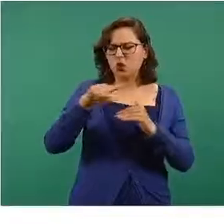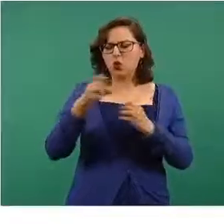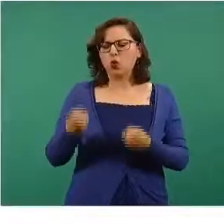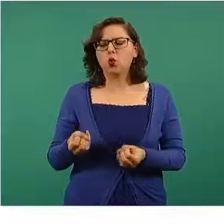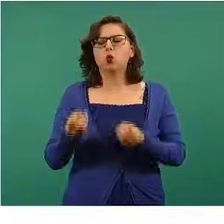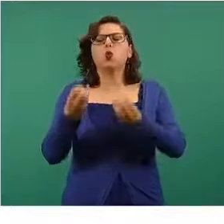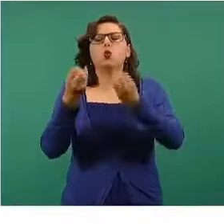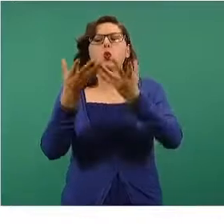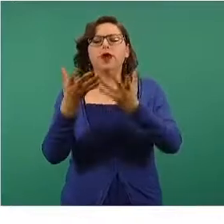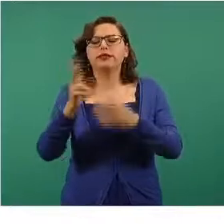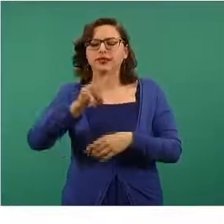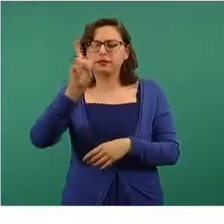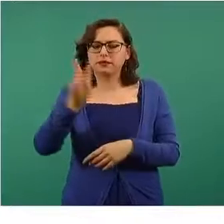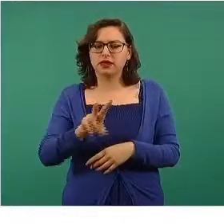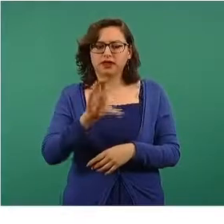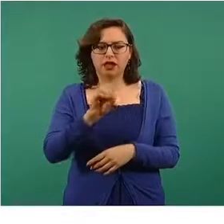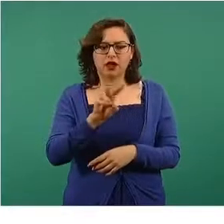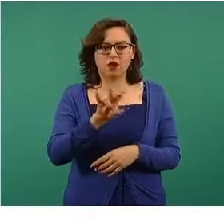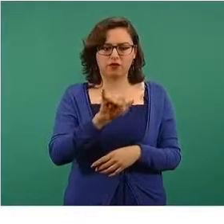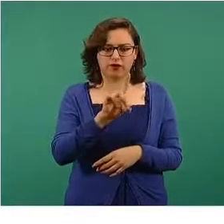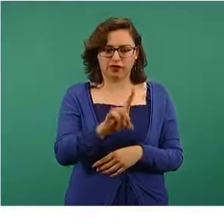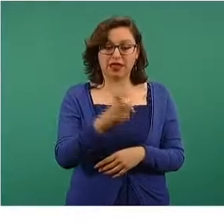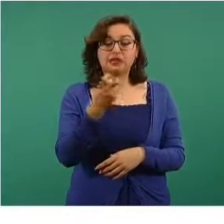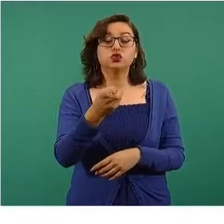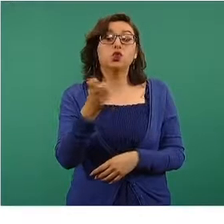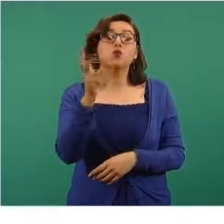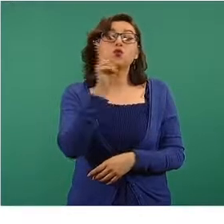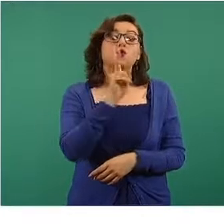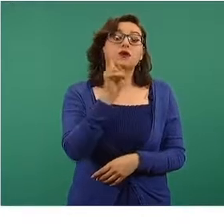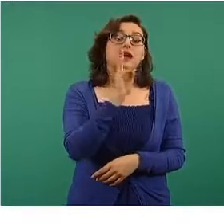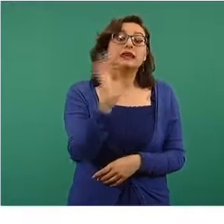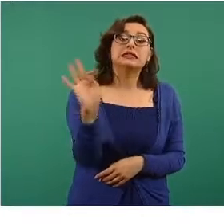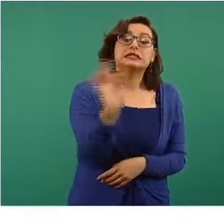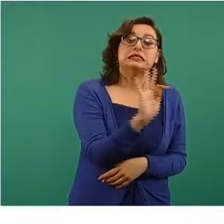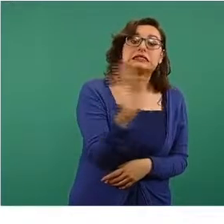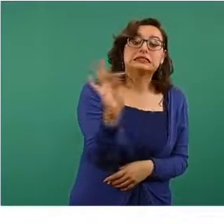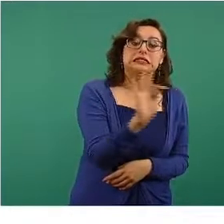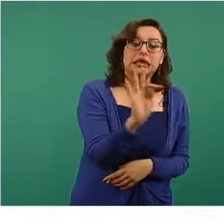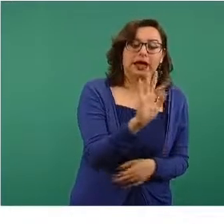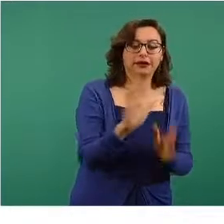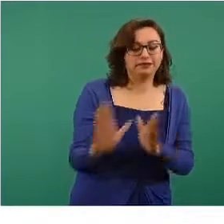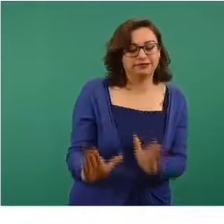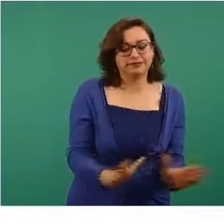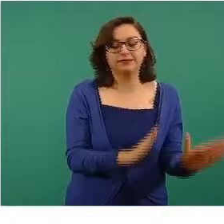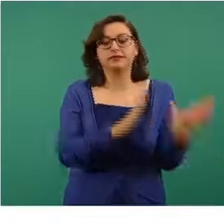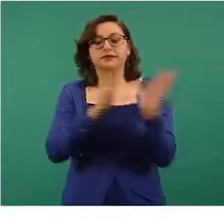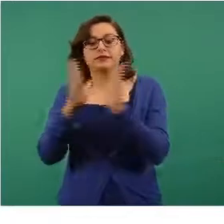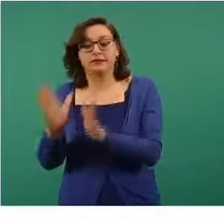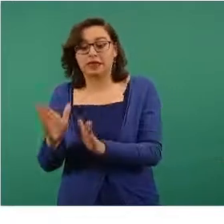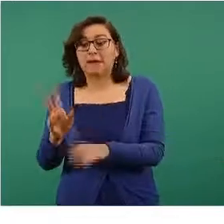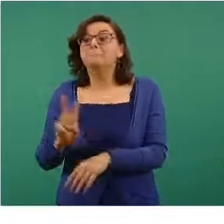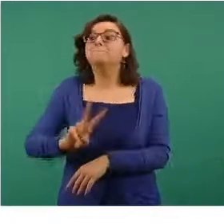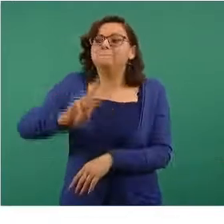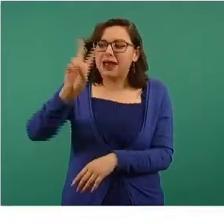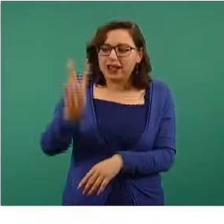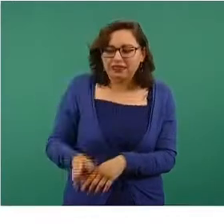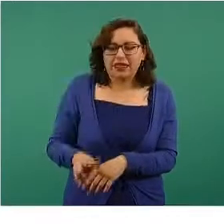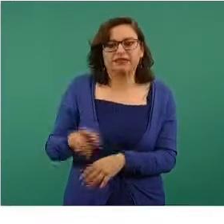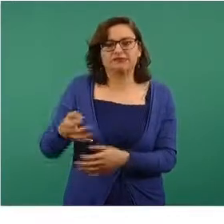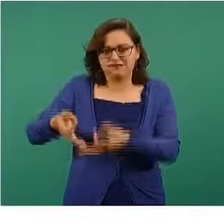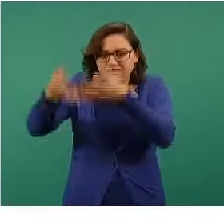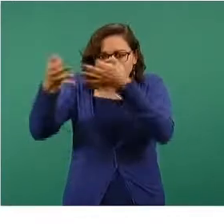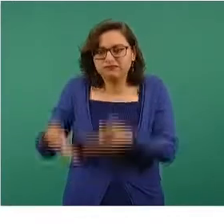informe, las defunciones que están confirmadas por COVID. Y eso es el CISBER, es otra fuente, por eso está en otro color, es otra fuente de información. Son las